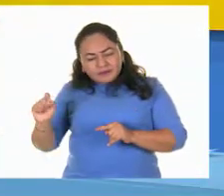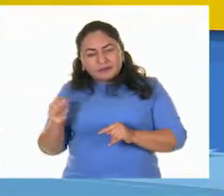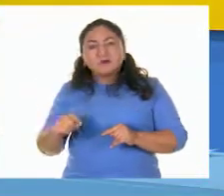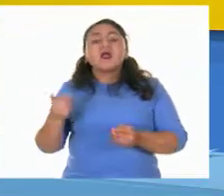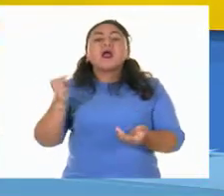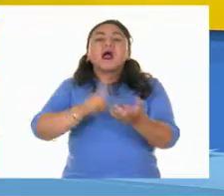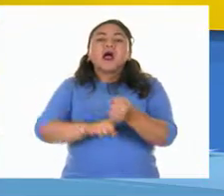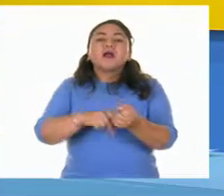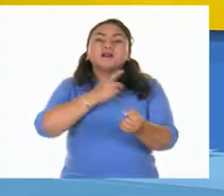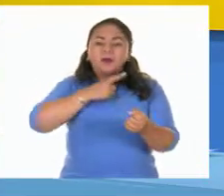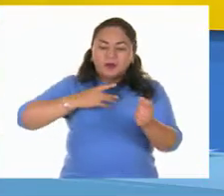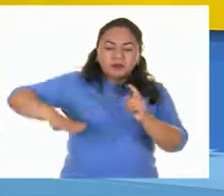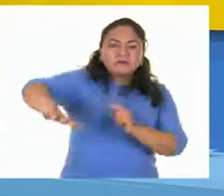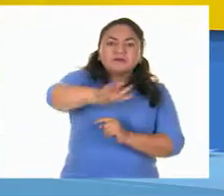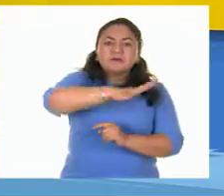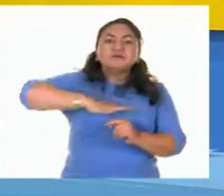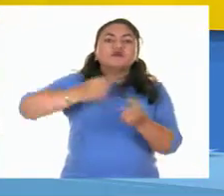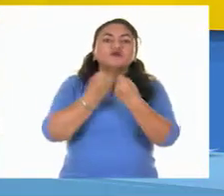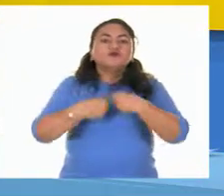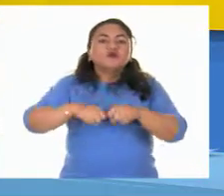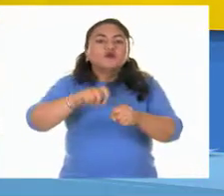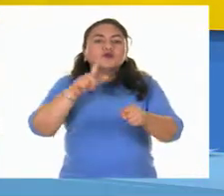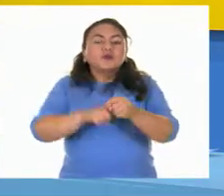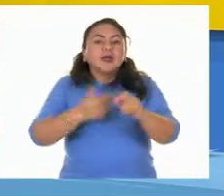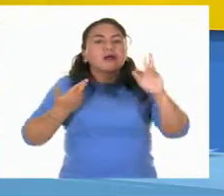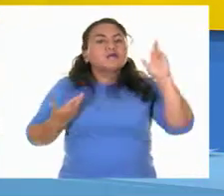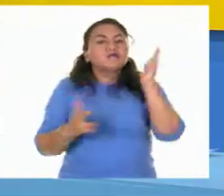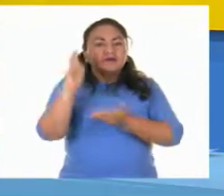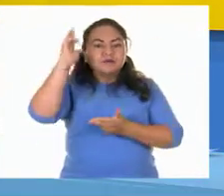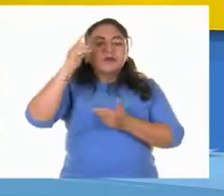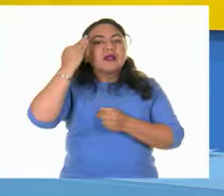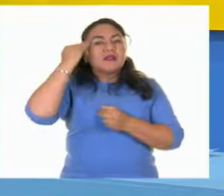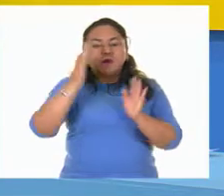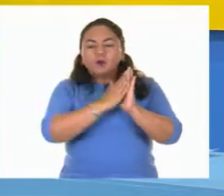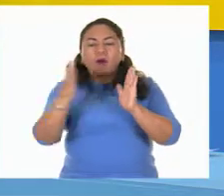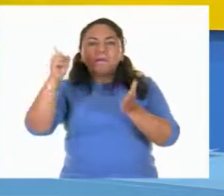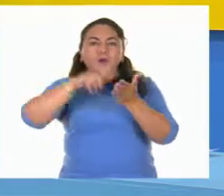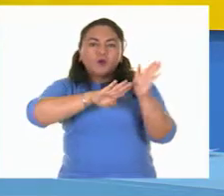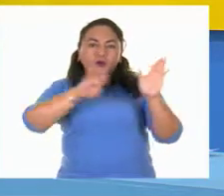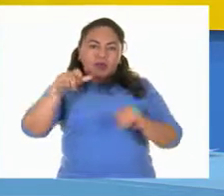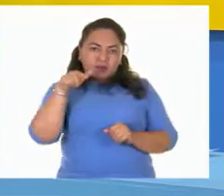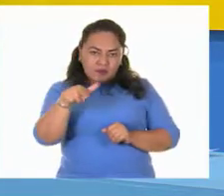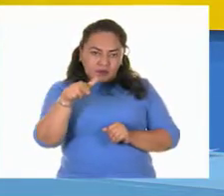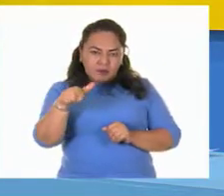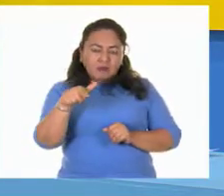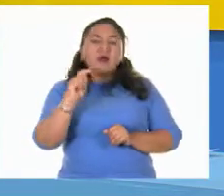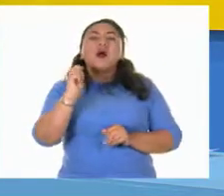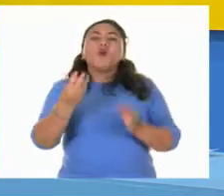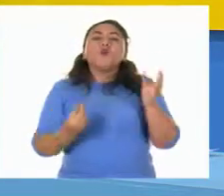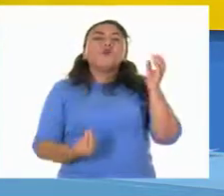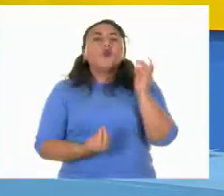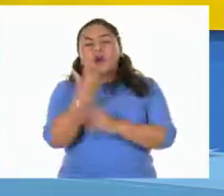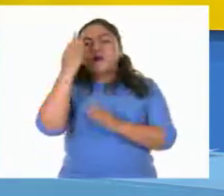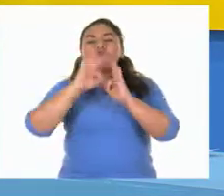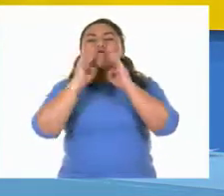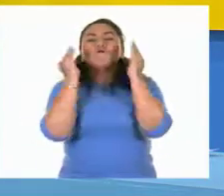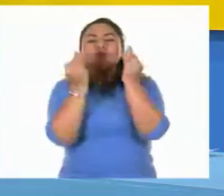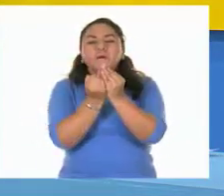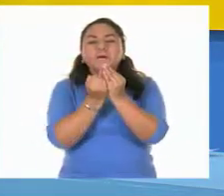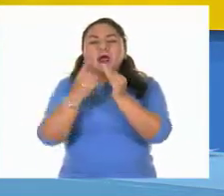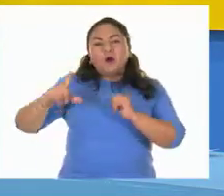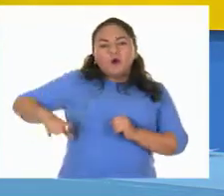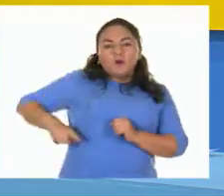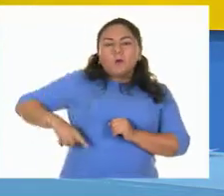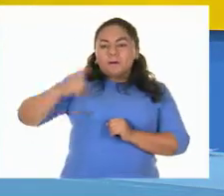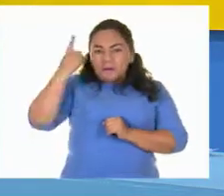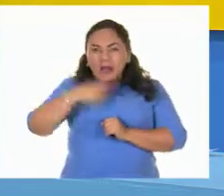el contenido social de la Constitución de 1917 y darle una nueva capacidad al Estado para